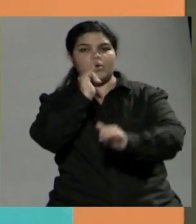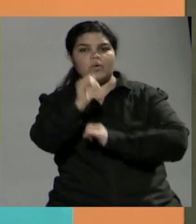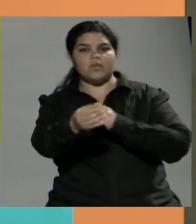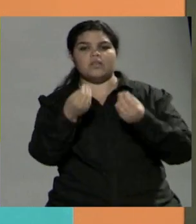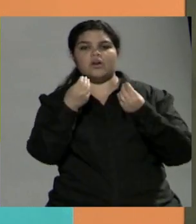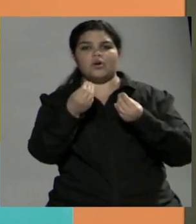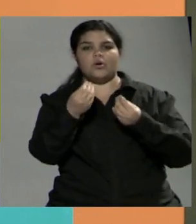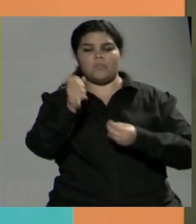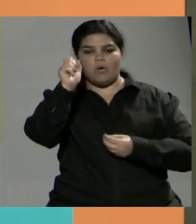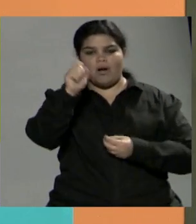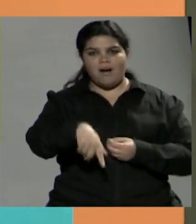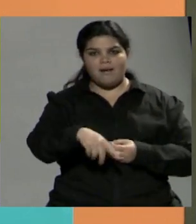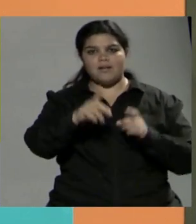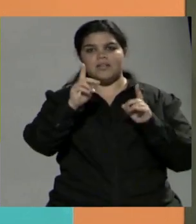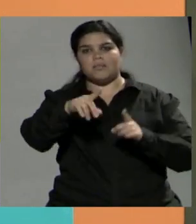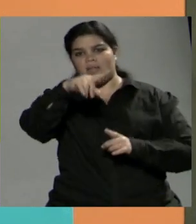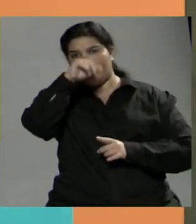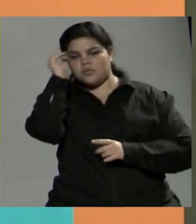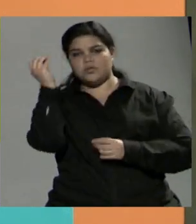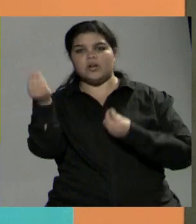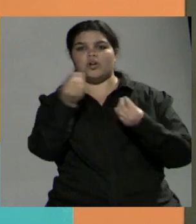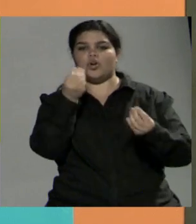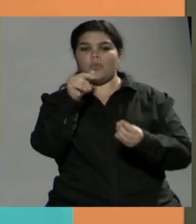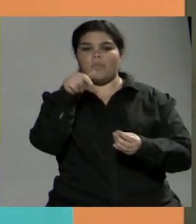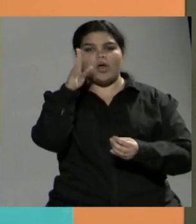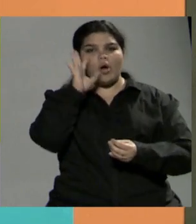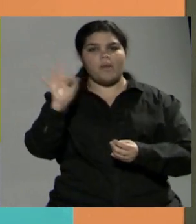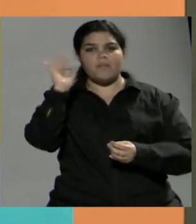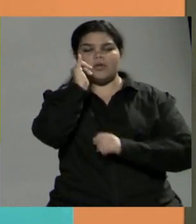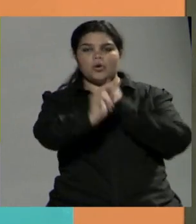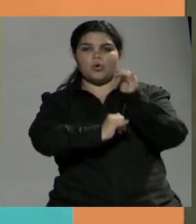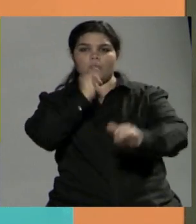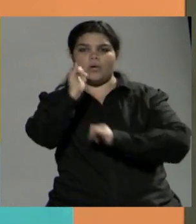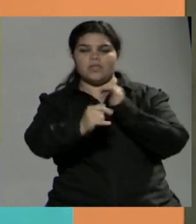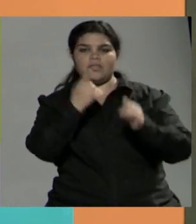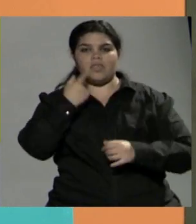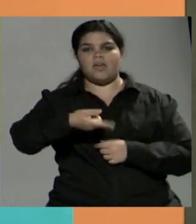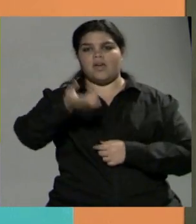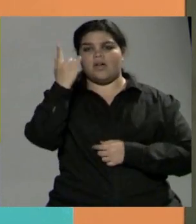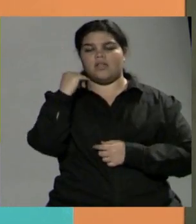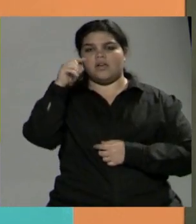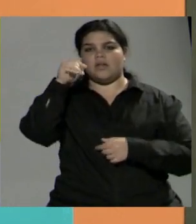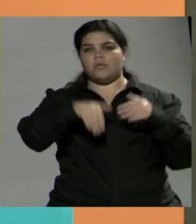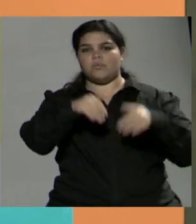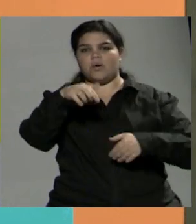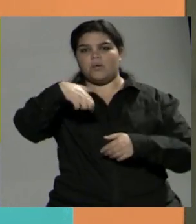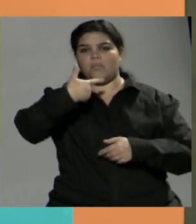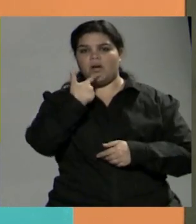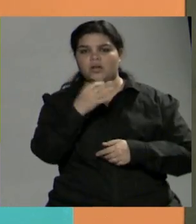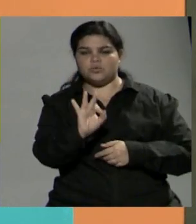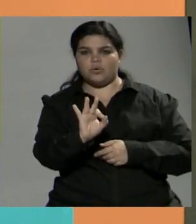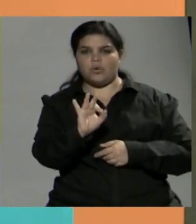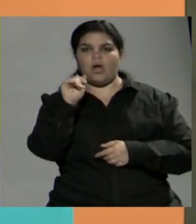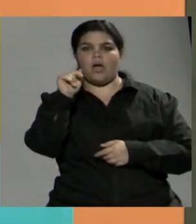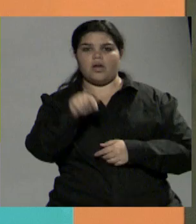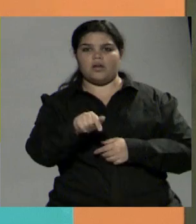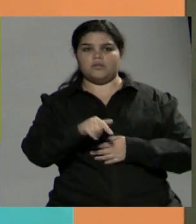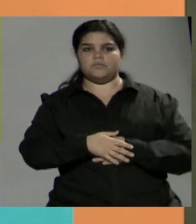a nivel local y a nivel también nacional de todo lo que fueron ayer y dejaron las primarias abiertas